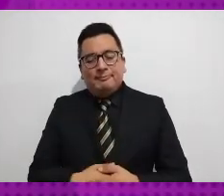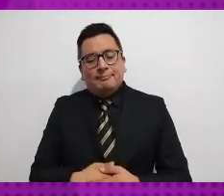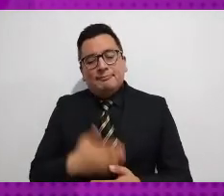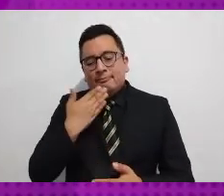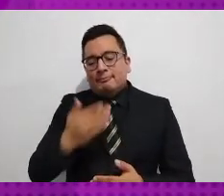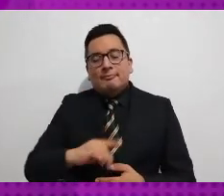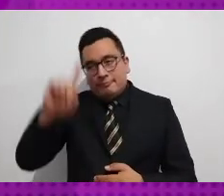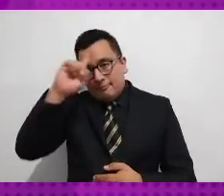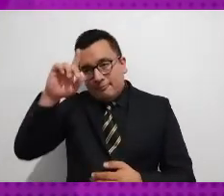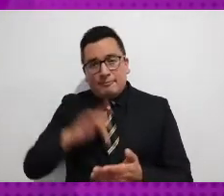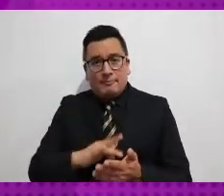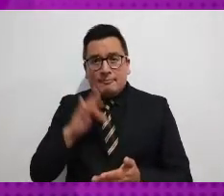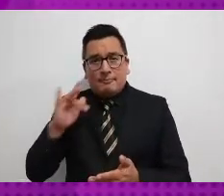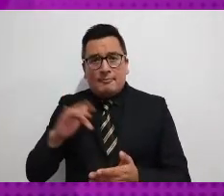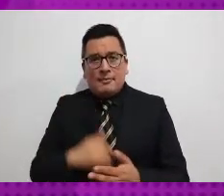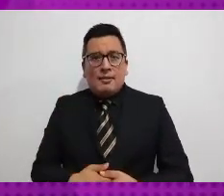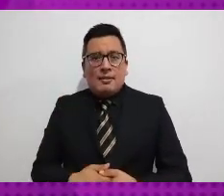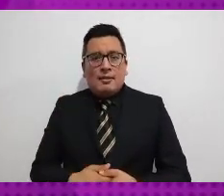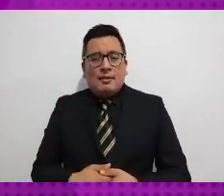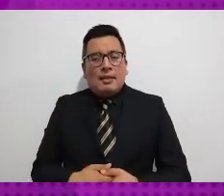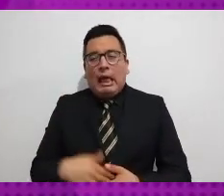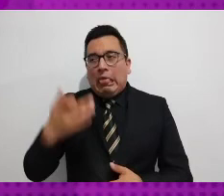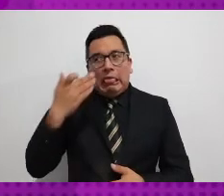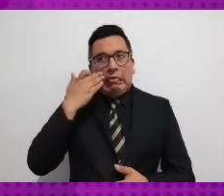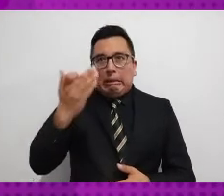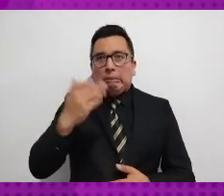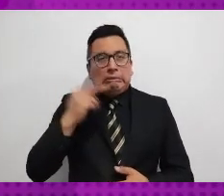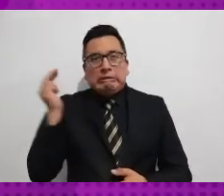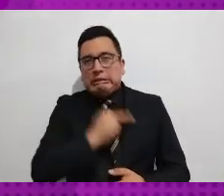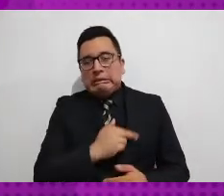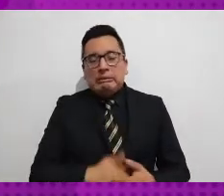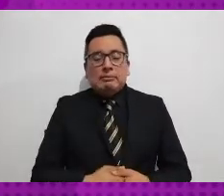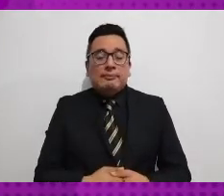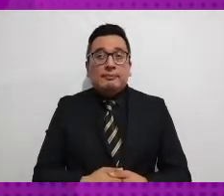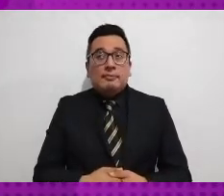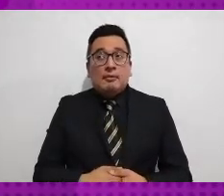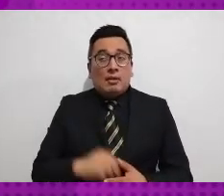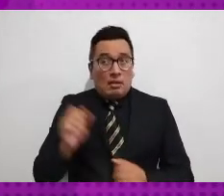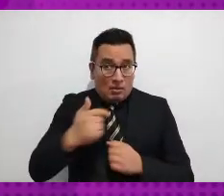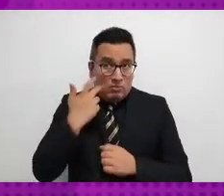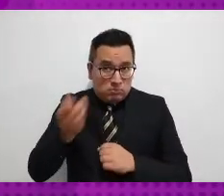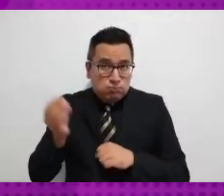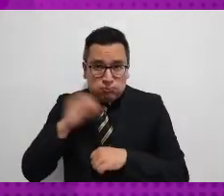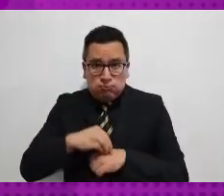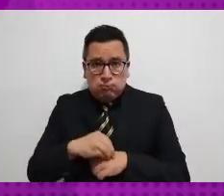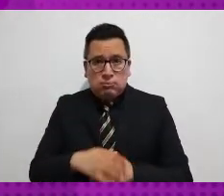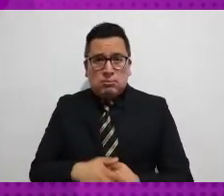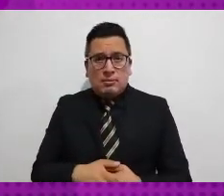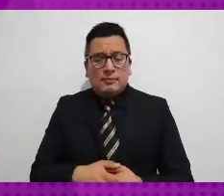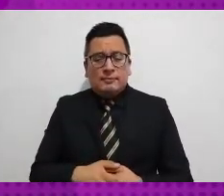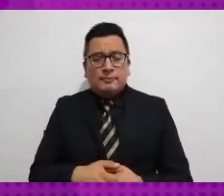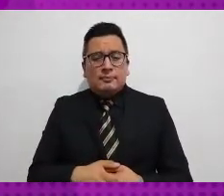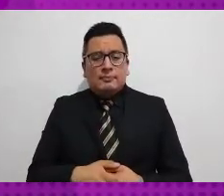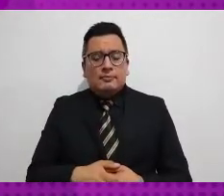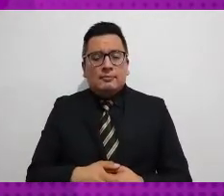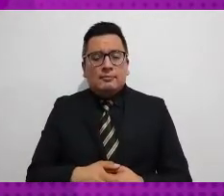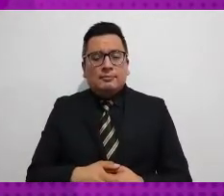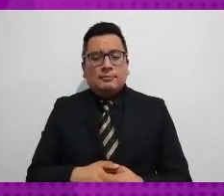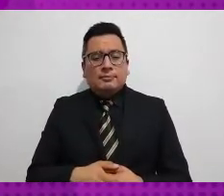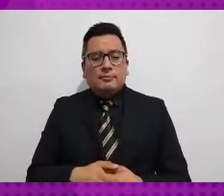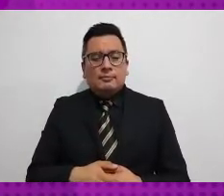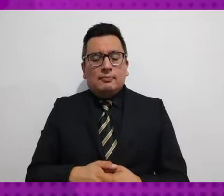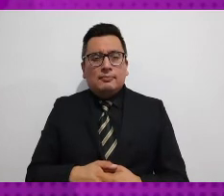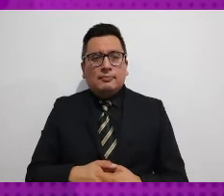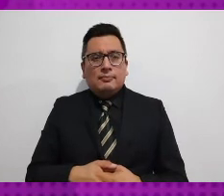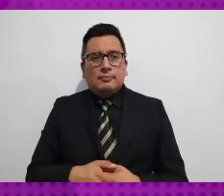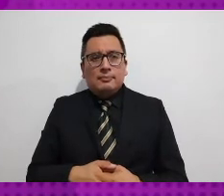muchísimas gracias. Gracias. Vuela el tiempo en radio y televisión. Pero hay algo que quisieras comentar que no te haya yo preguntado y que quisieras tú platicarle